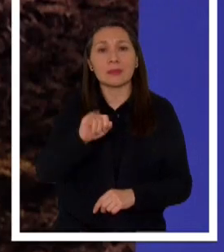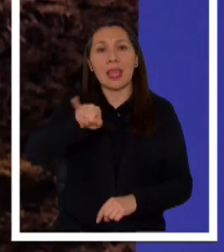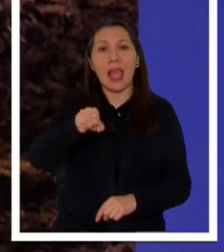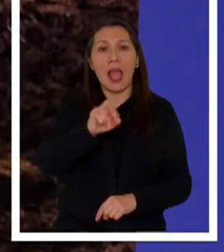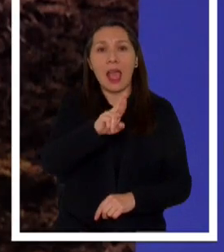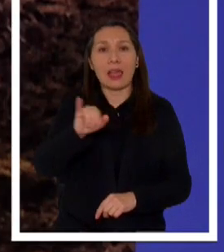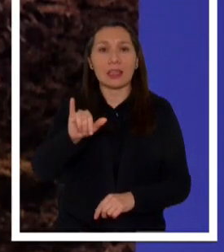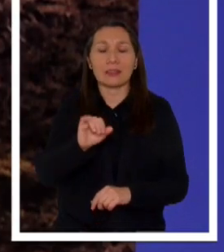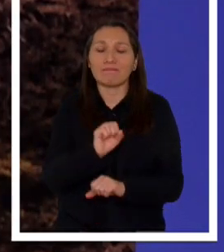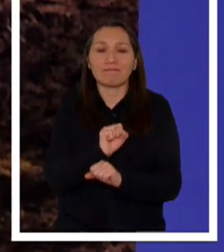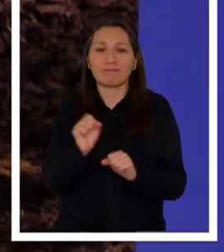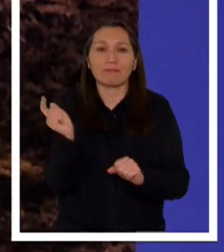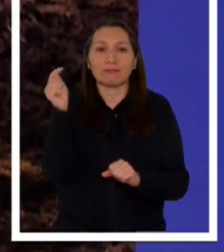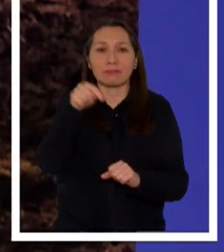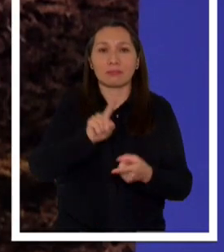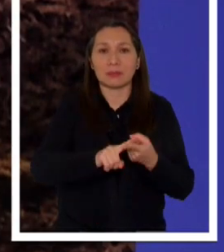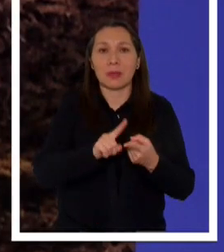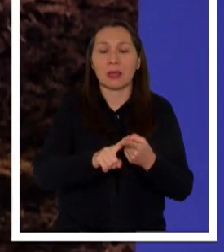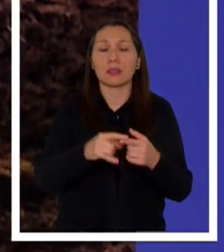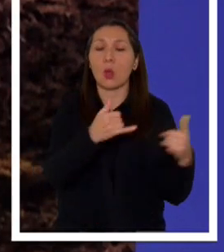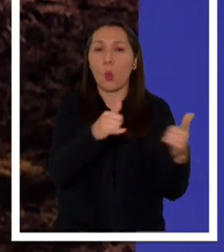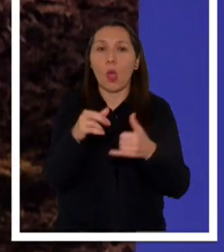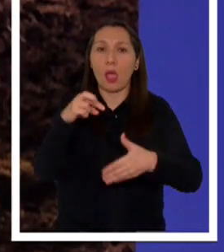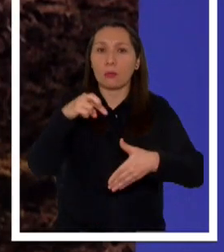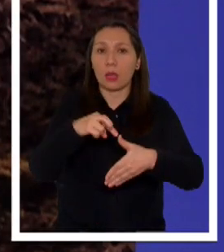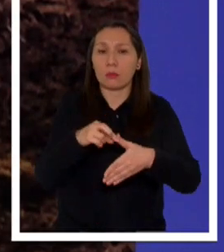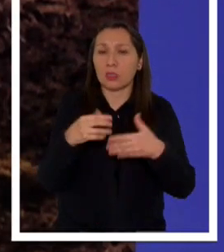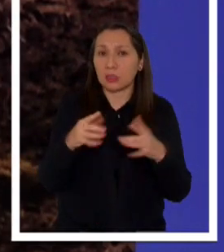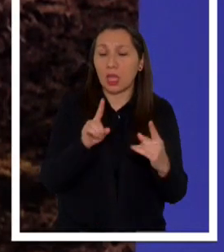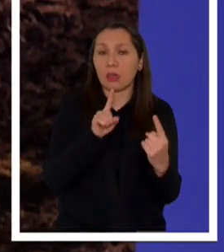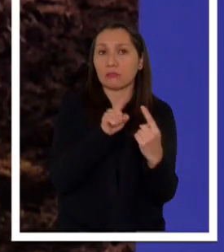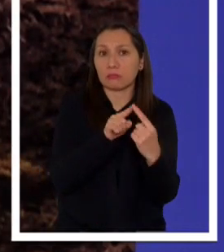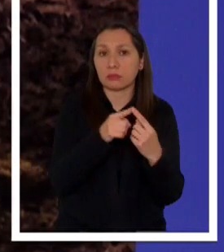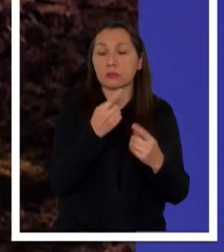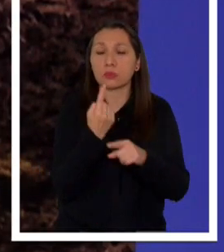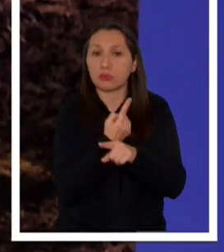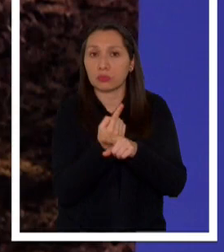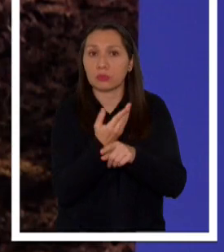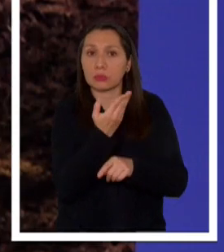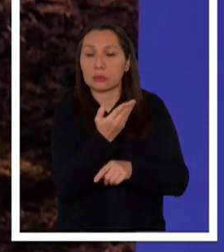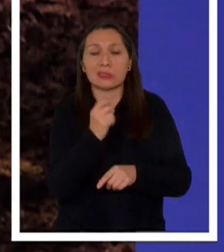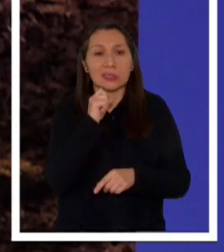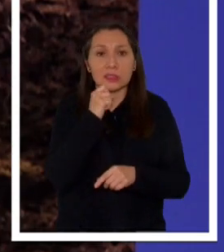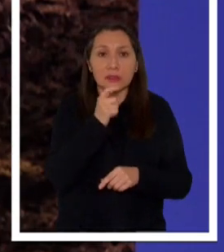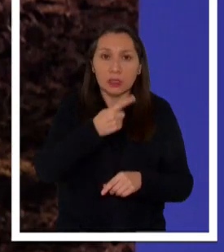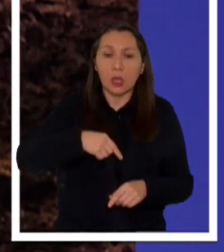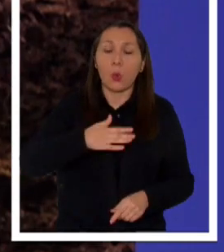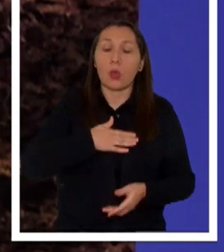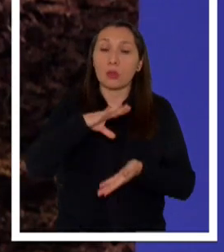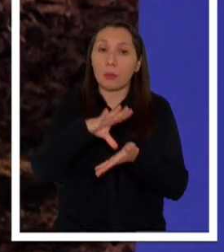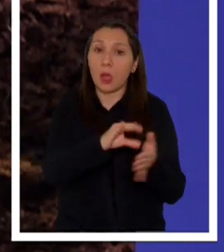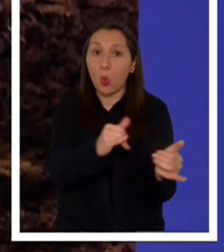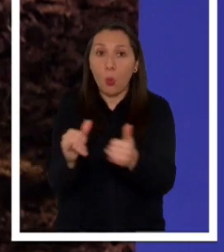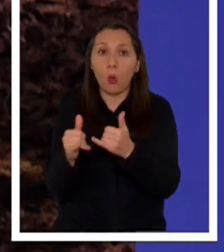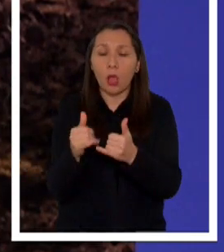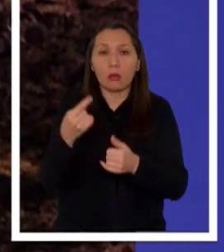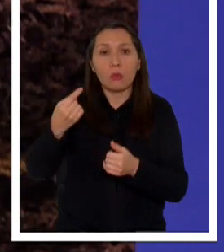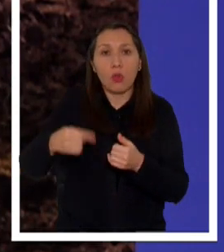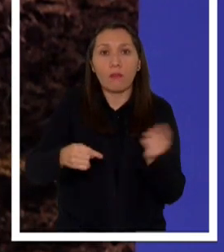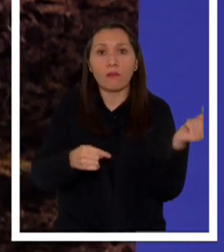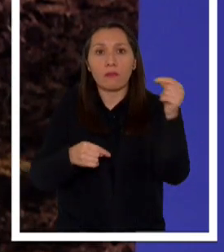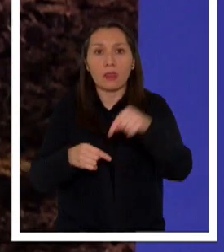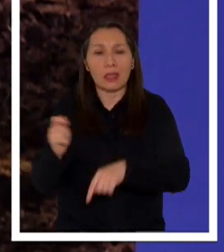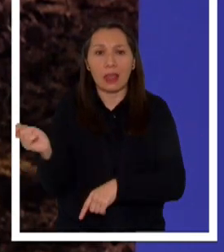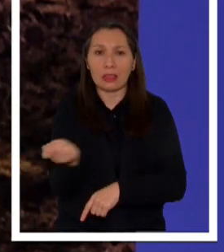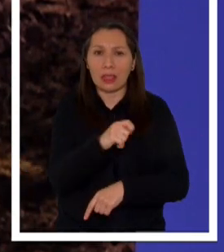descartado probablemente su participación en los Juegos Panamericanos saber si es que han hablado con él Qué significa para nuestro país y para los juegos no tener un